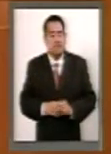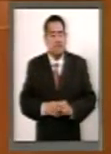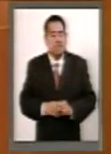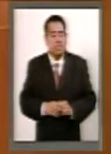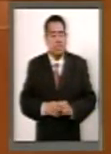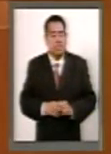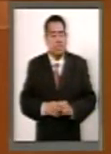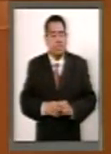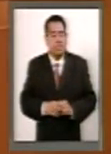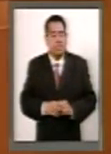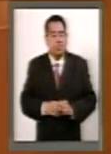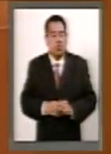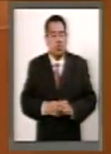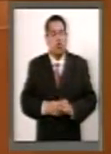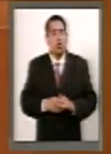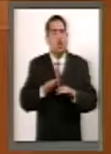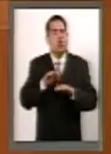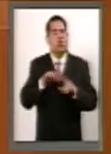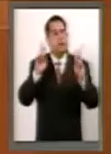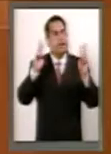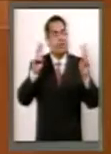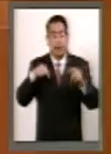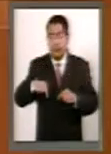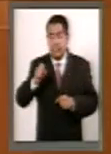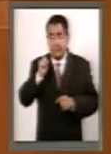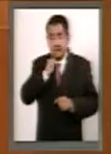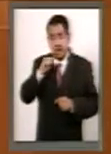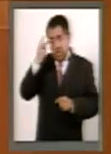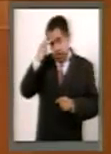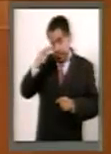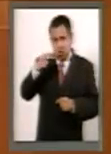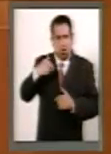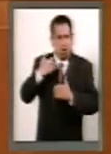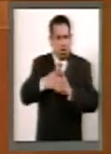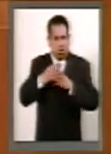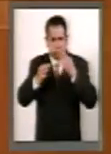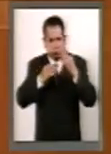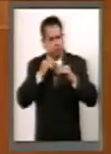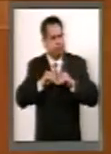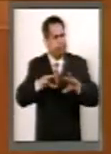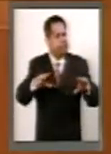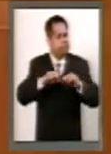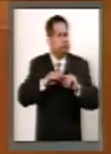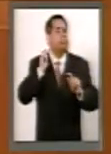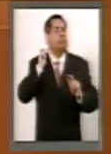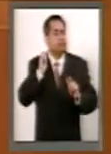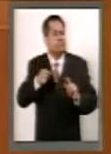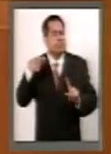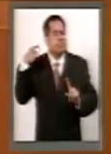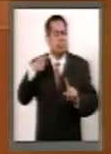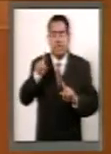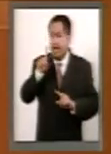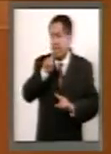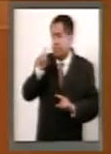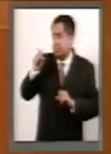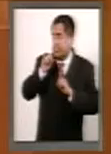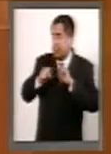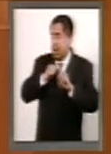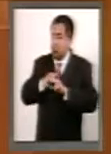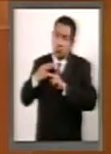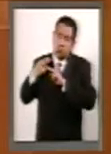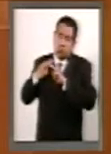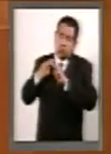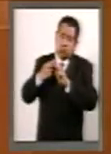En el marco de los eventos que el Senado de la República promueve para conmemorar el centenario de nuestra